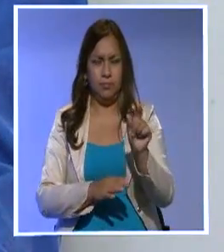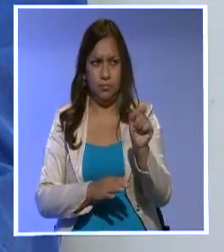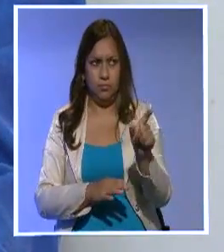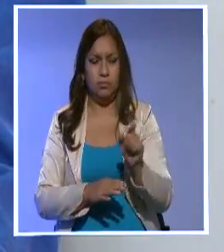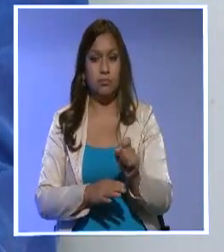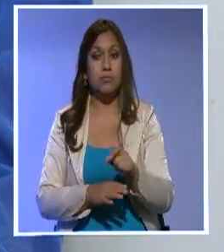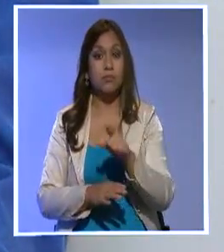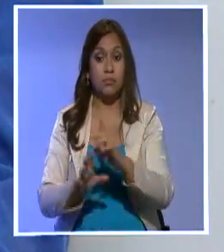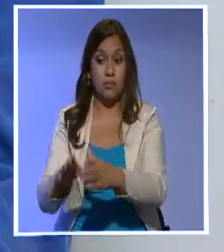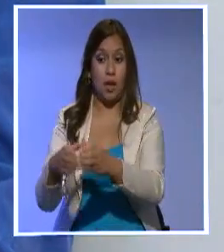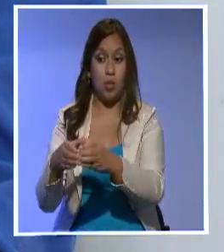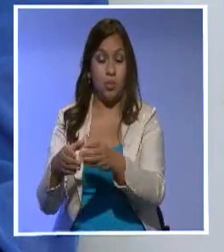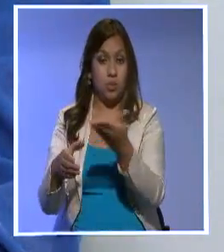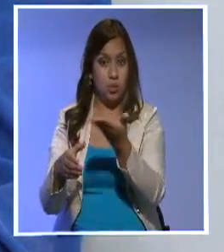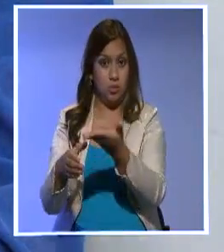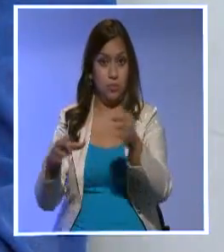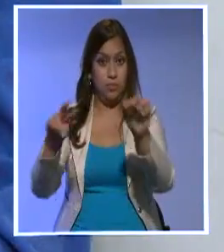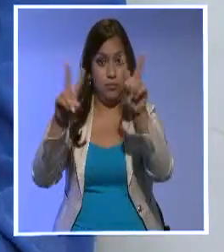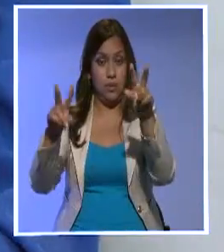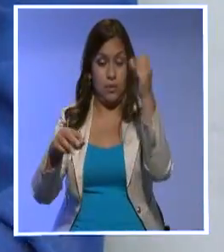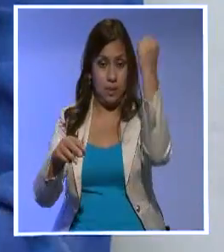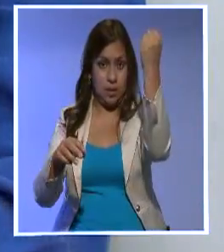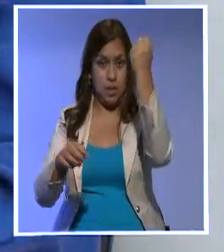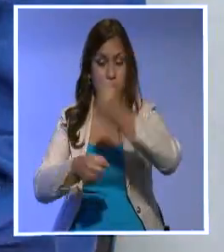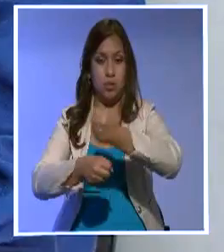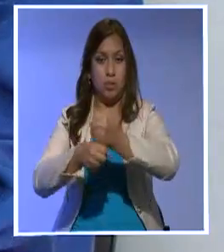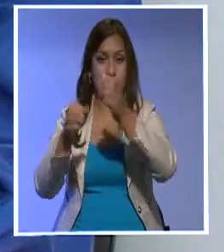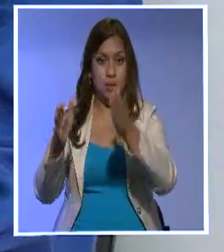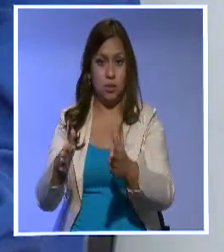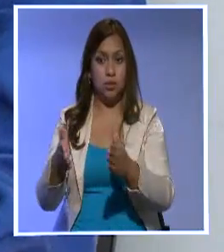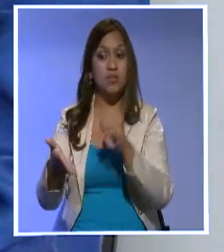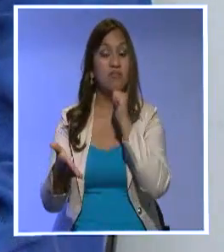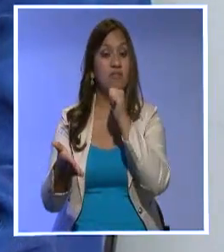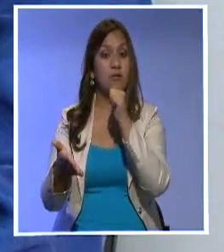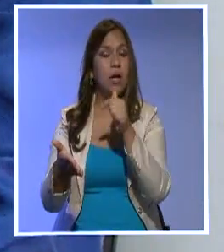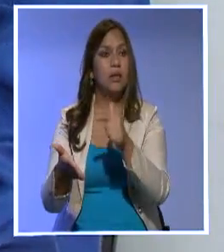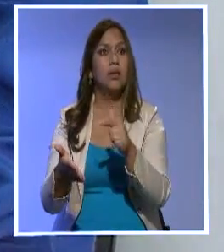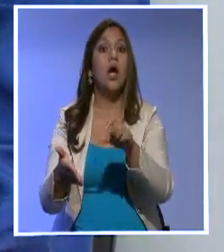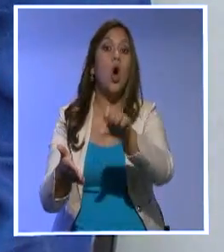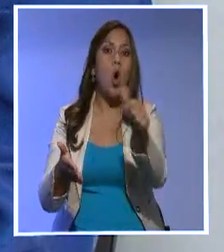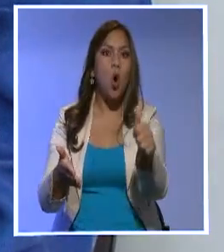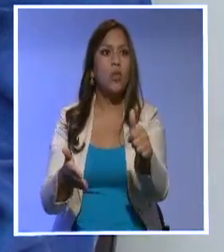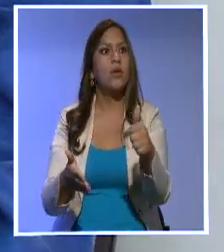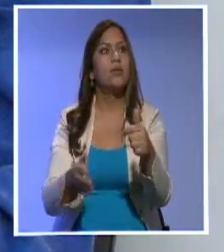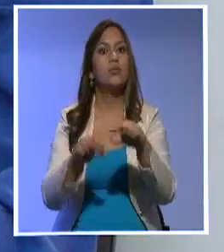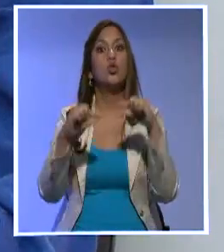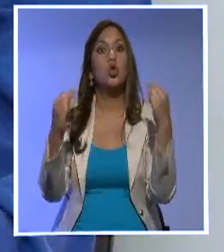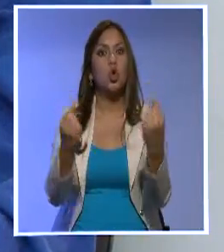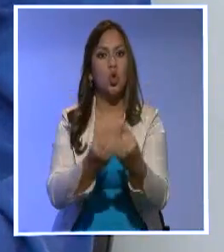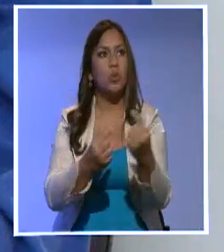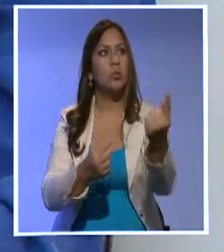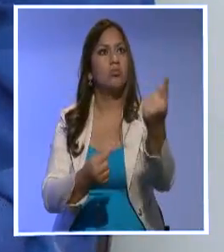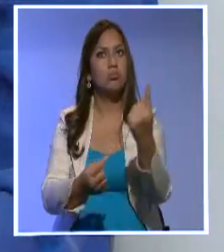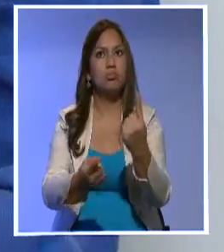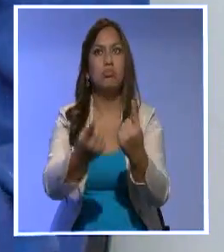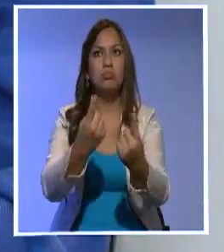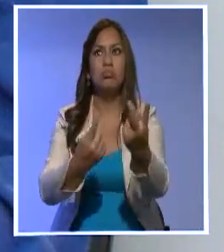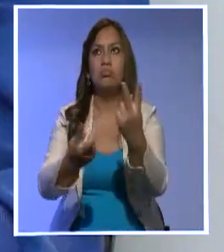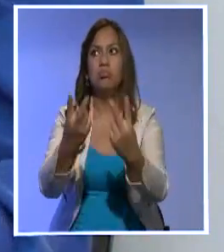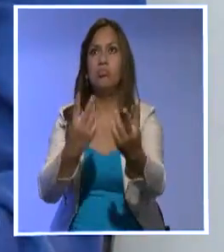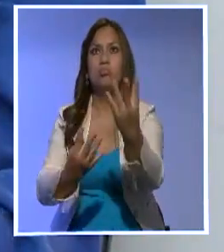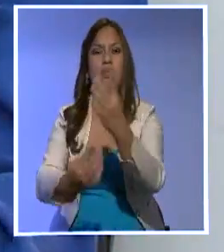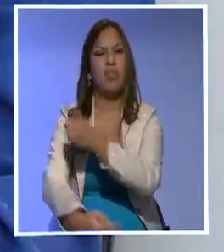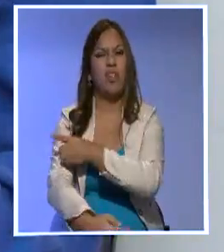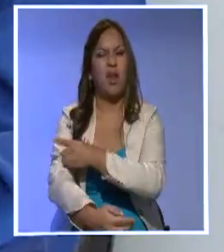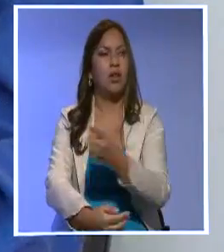pertinente la comisión de los derechos de los reciba a otras personas oa otros grupos que han reclamado también que